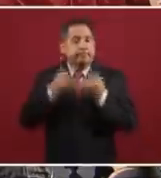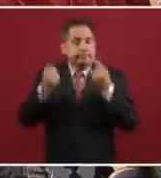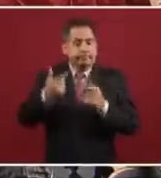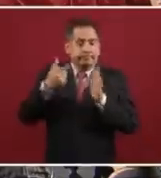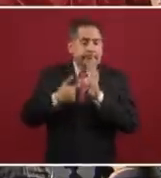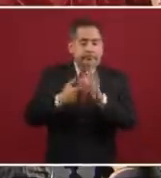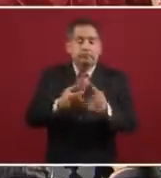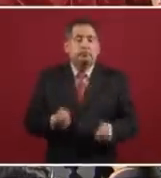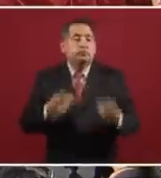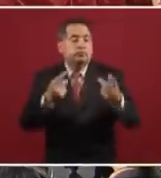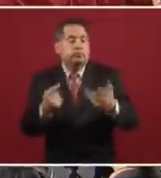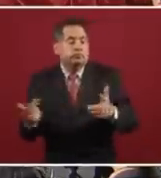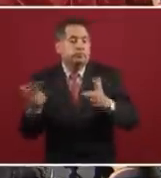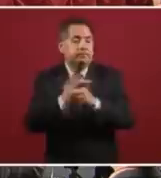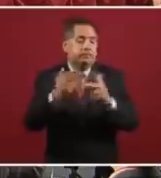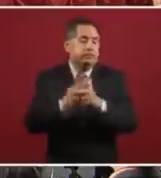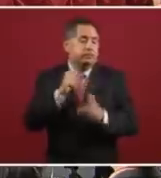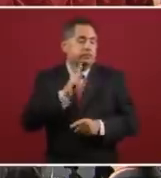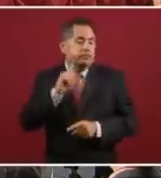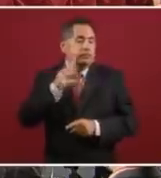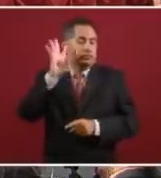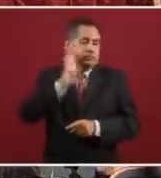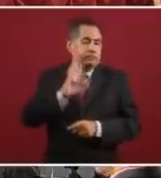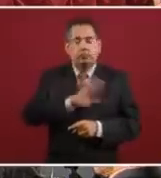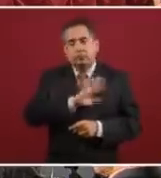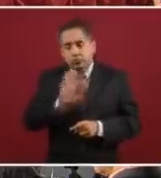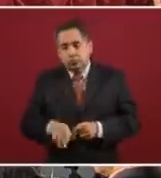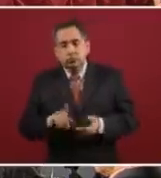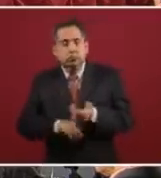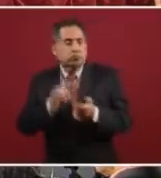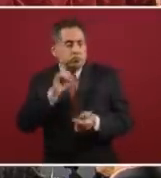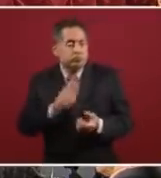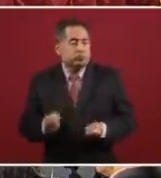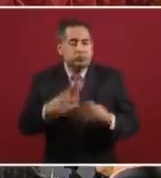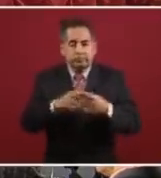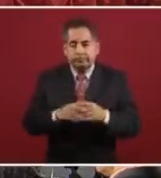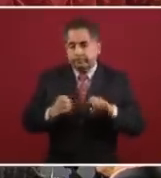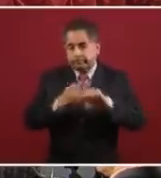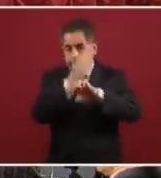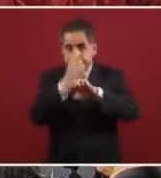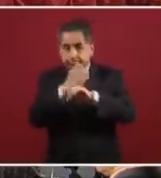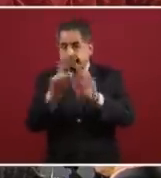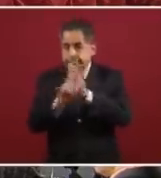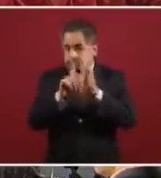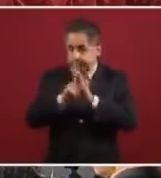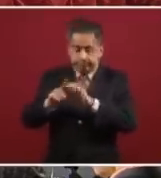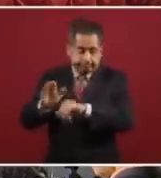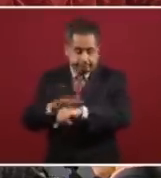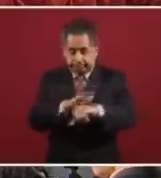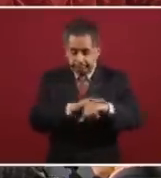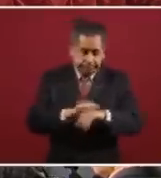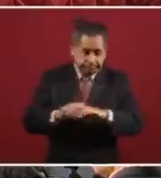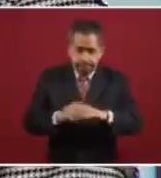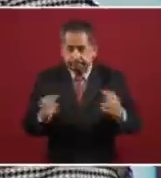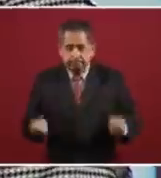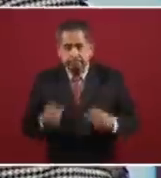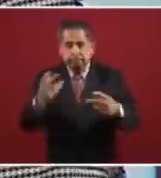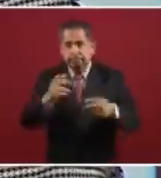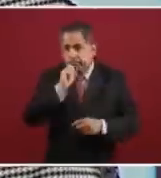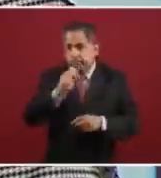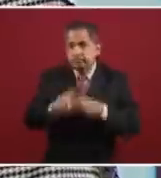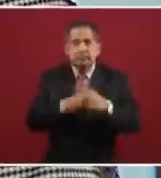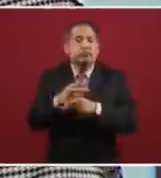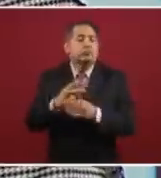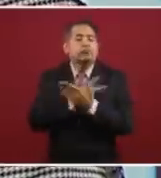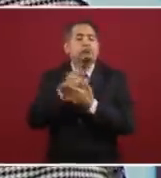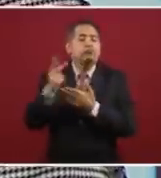los feminicidios, de las alertas de género en las diversas entidades federativas, además de los